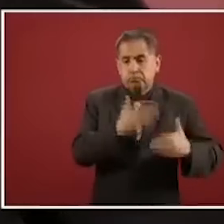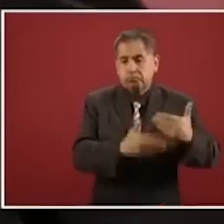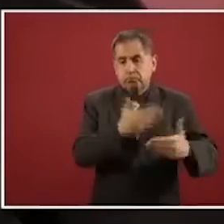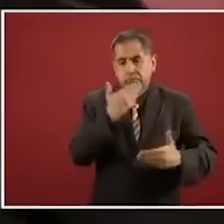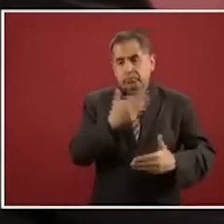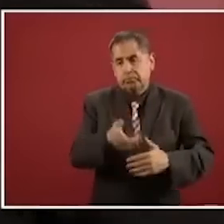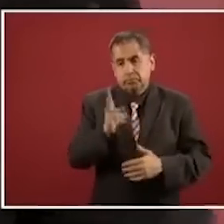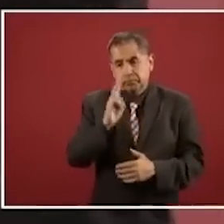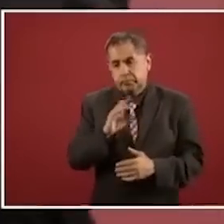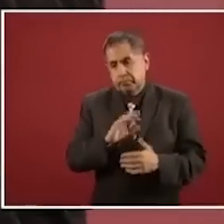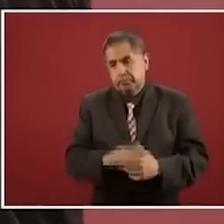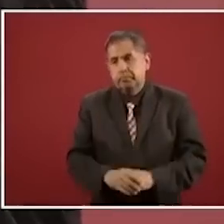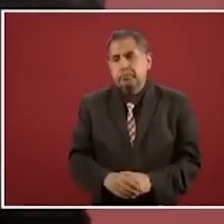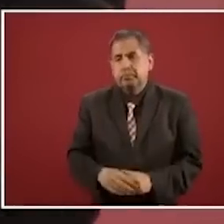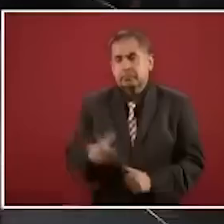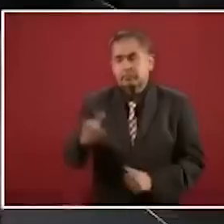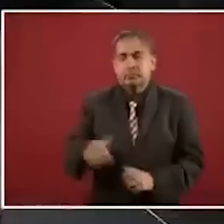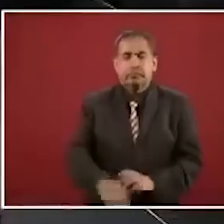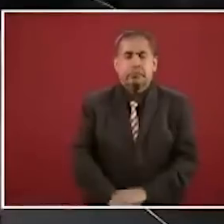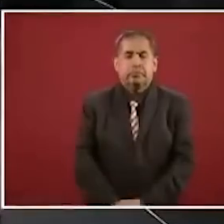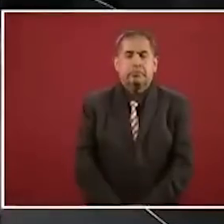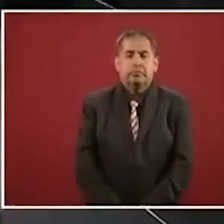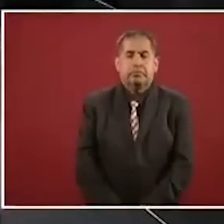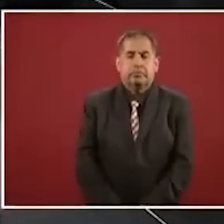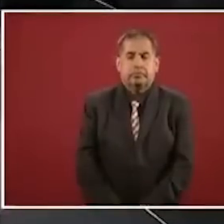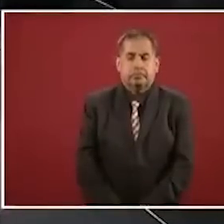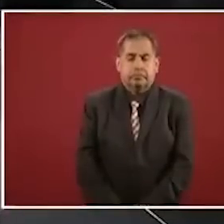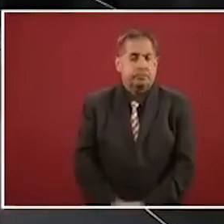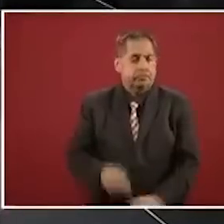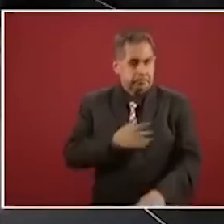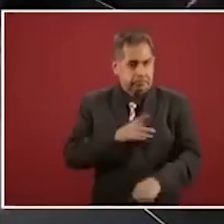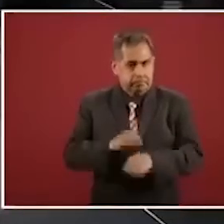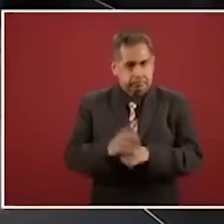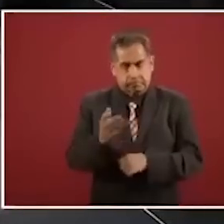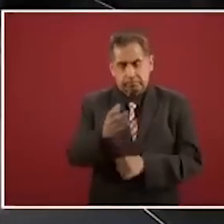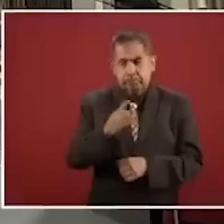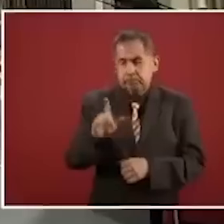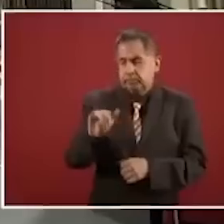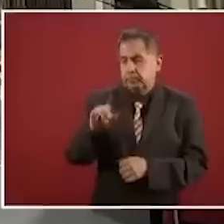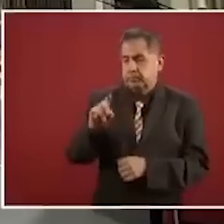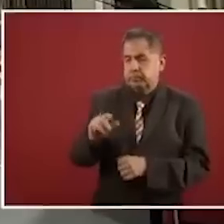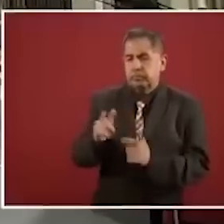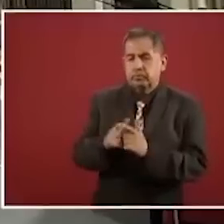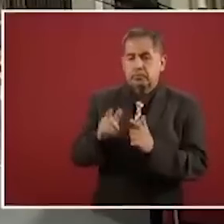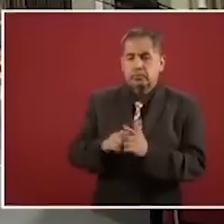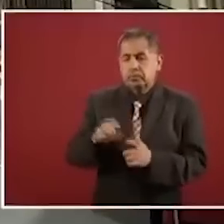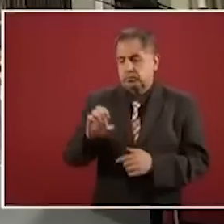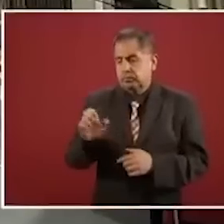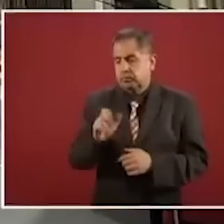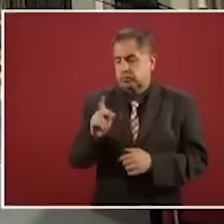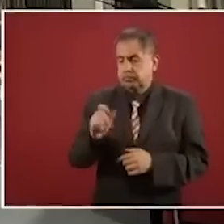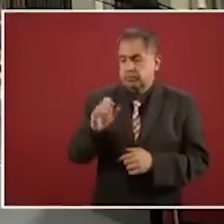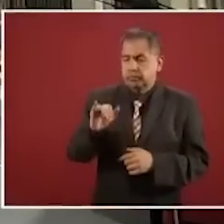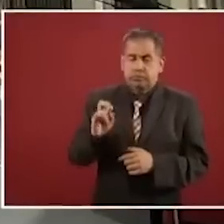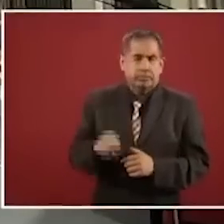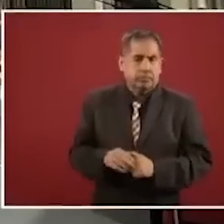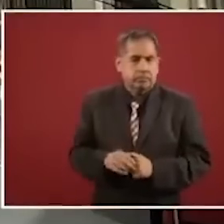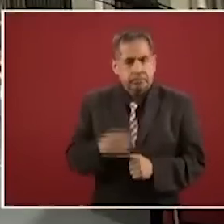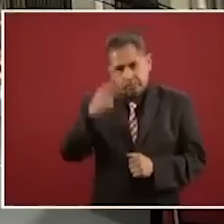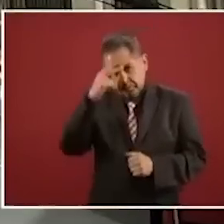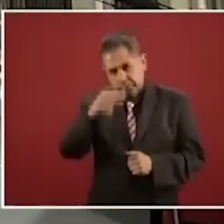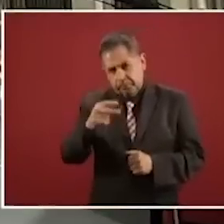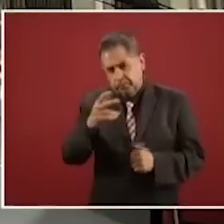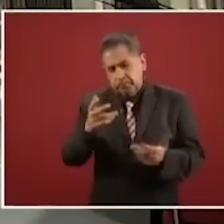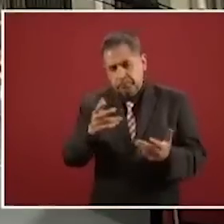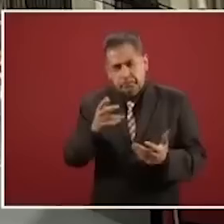ese. Sí, por favor. Buenos días, canciller. Lidia Arista, de Grupo Expansión. Pues quisiera preguntarle, ¿México no se